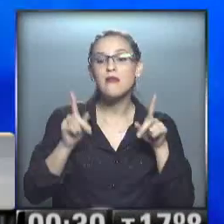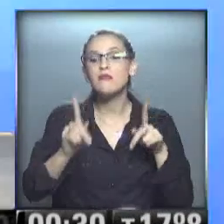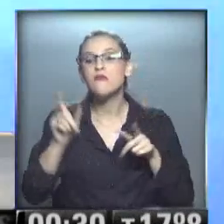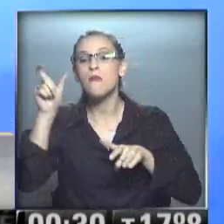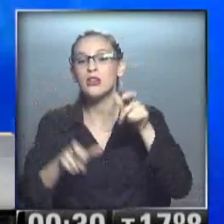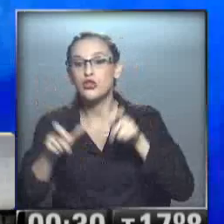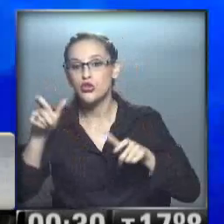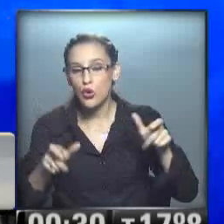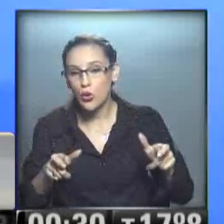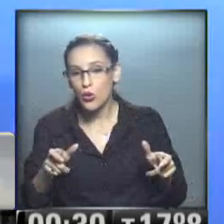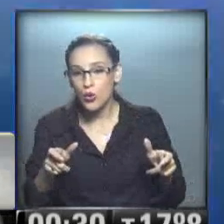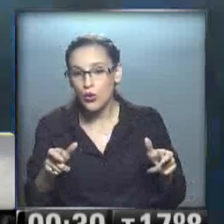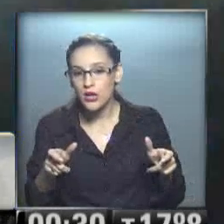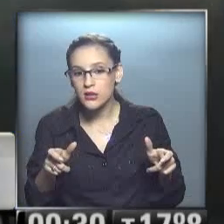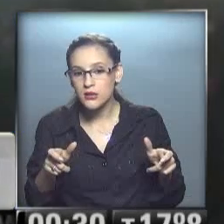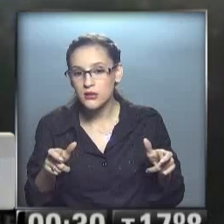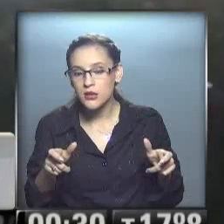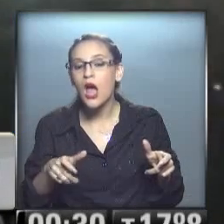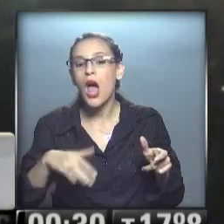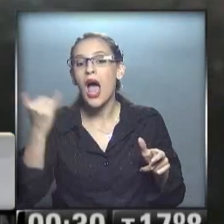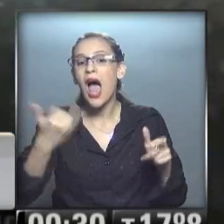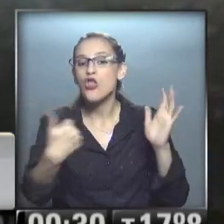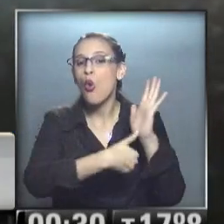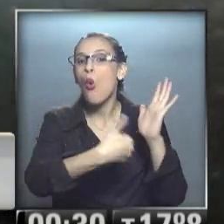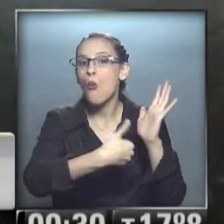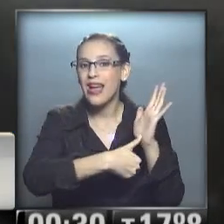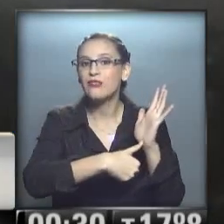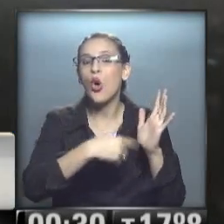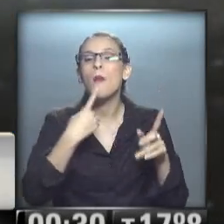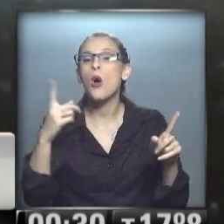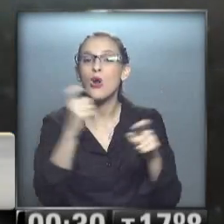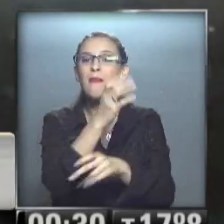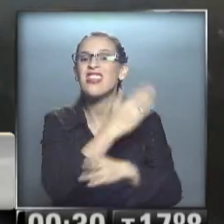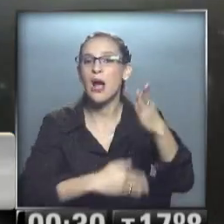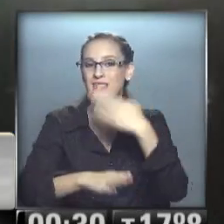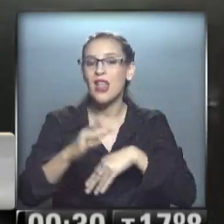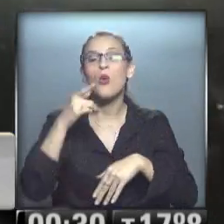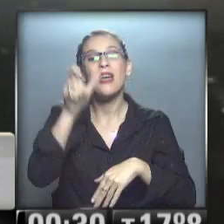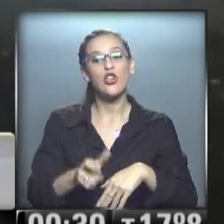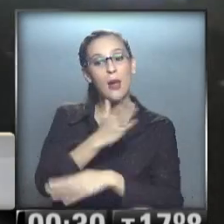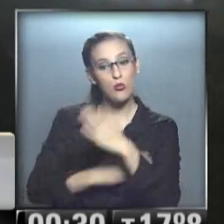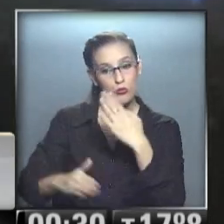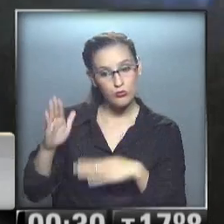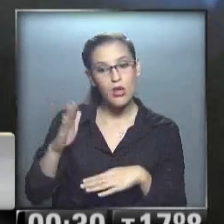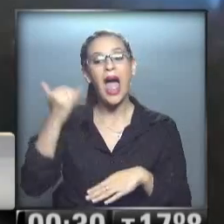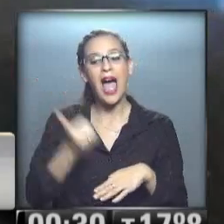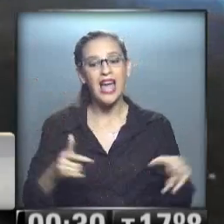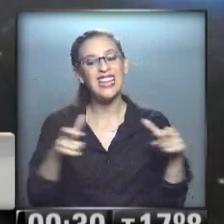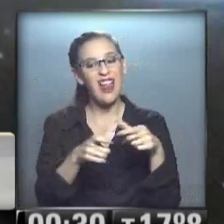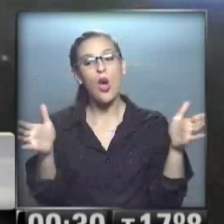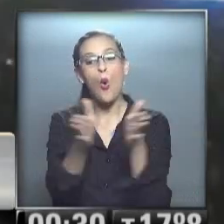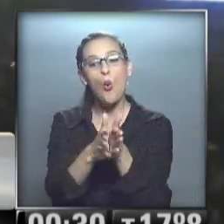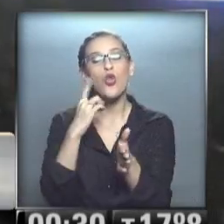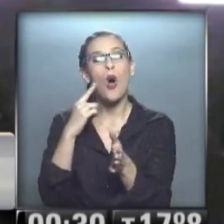capacidades diferentes que quien acredite con documentación esa condición, más un acompañante, tendrán como siempre sus entradas. Que